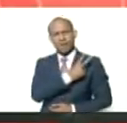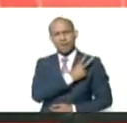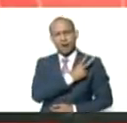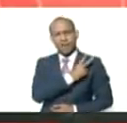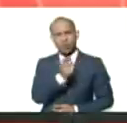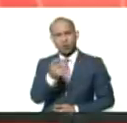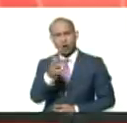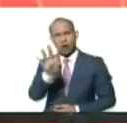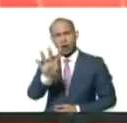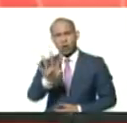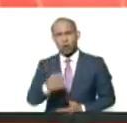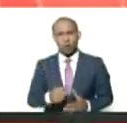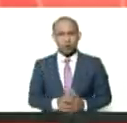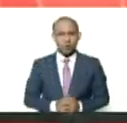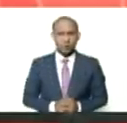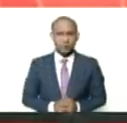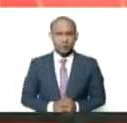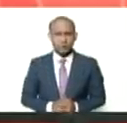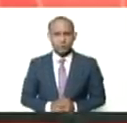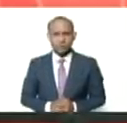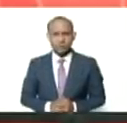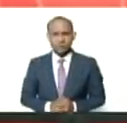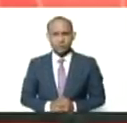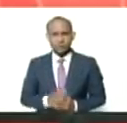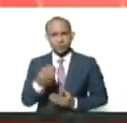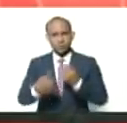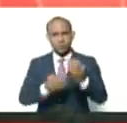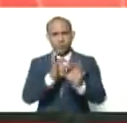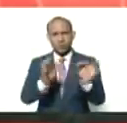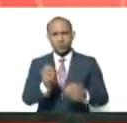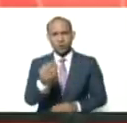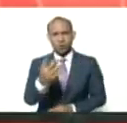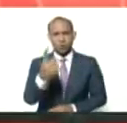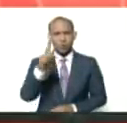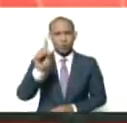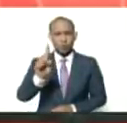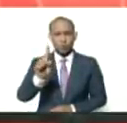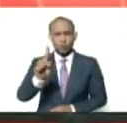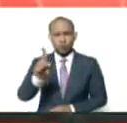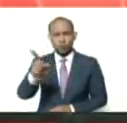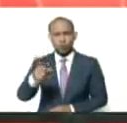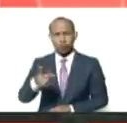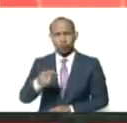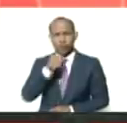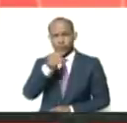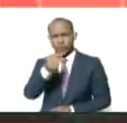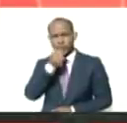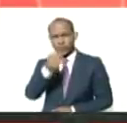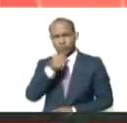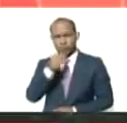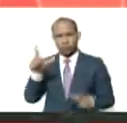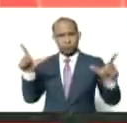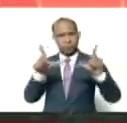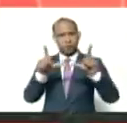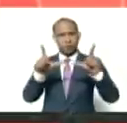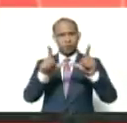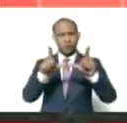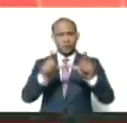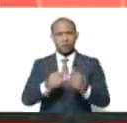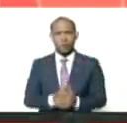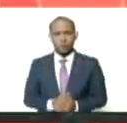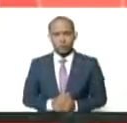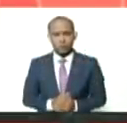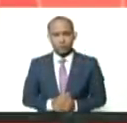el heredero de Gilberto Correa como número uno de los presentadores de la televisión venezolana